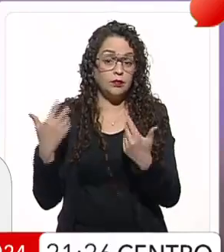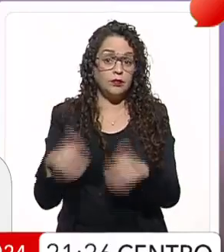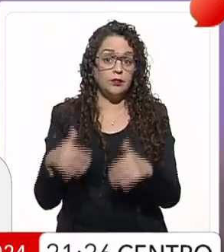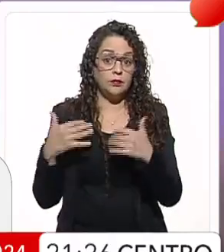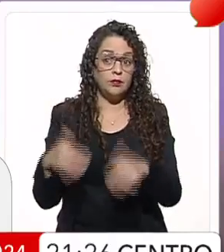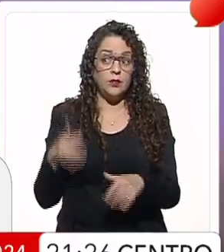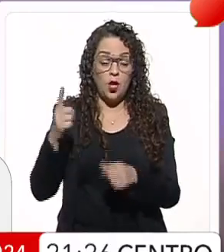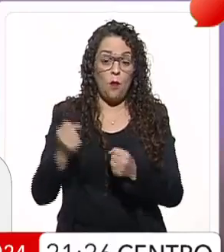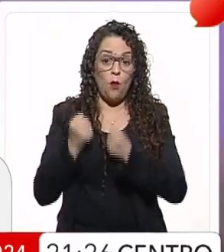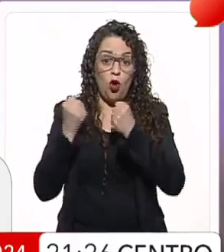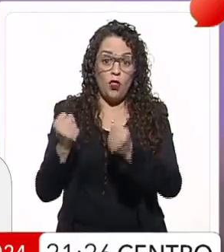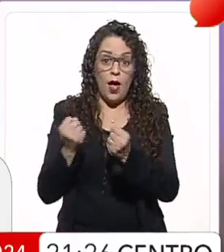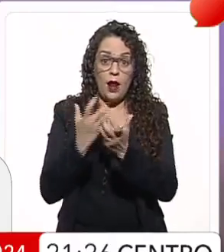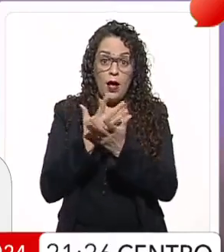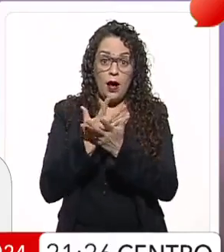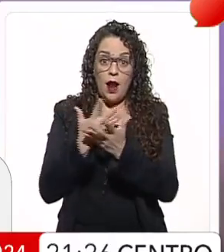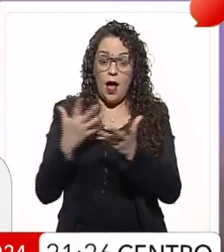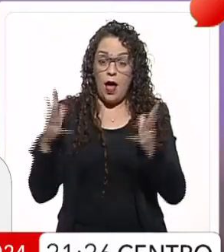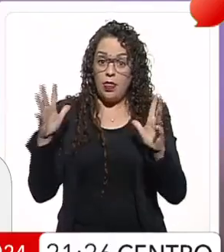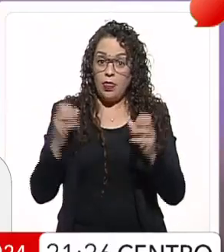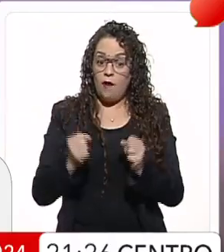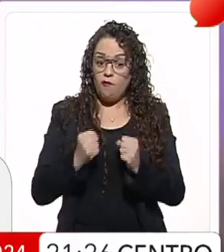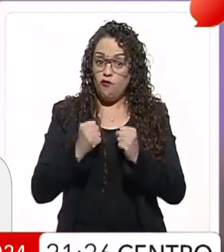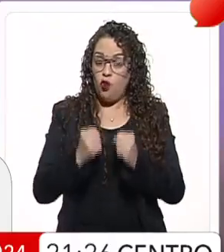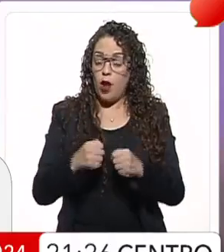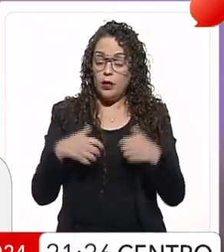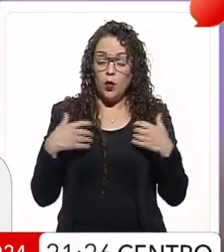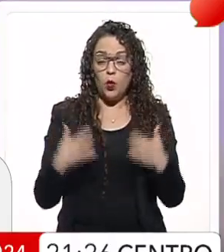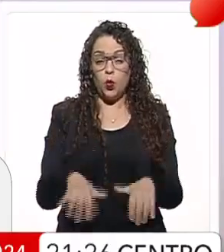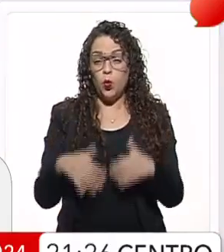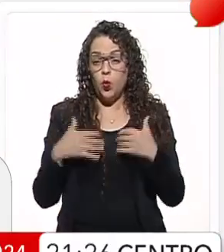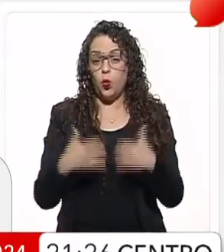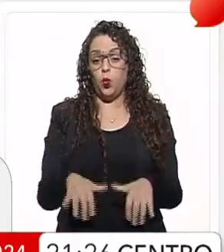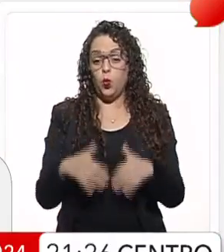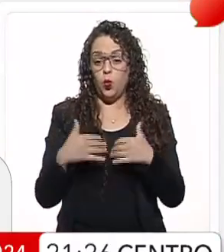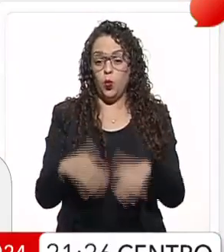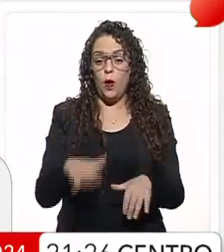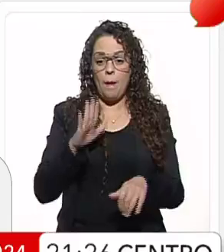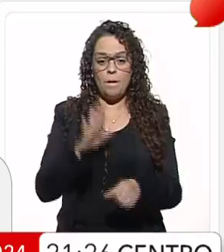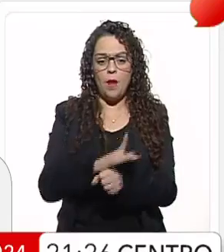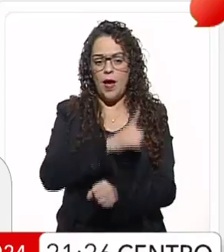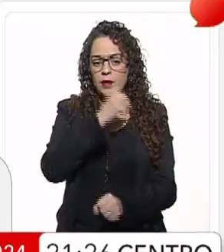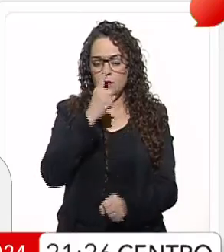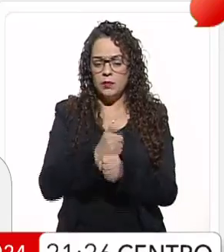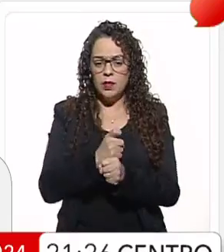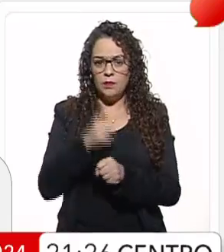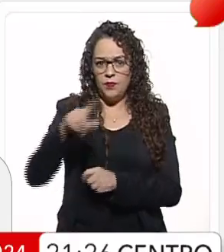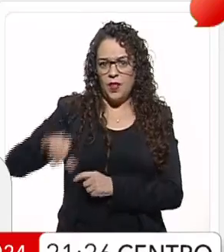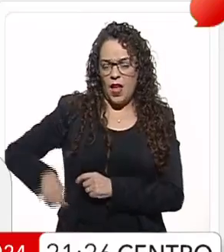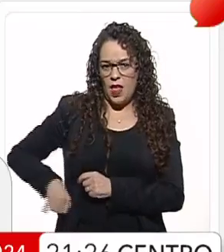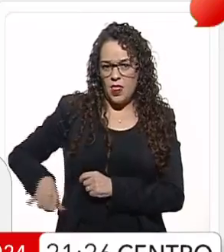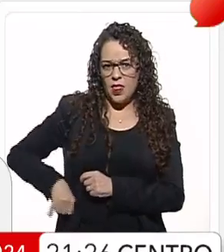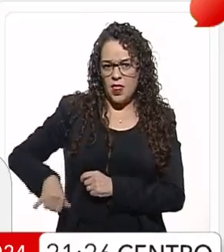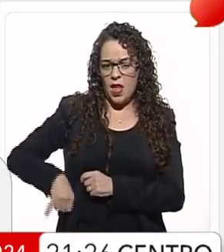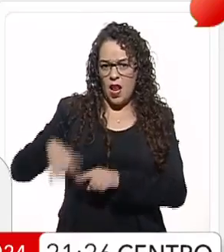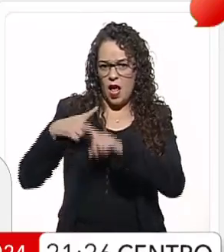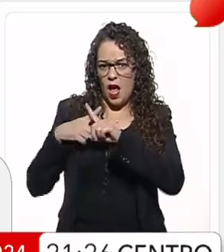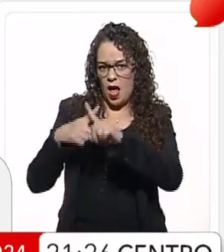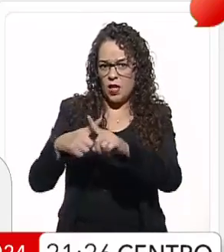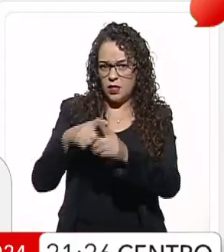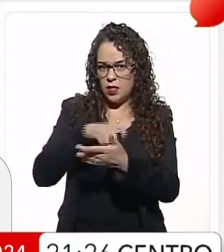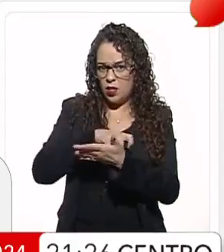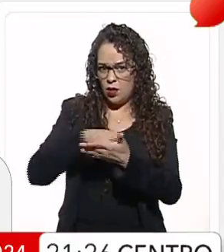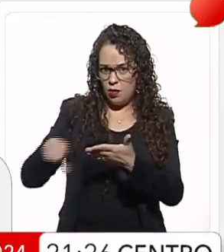un gran poder. De hecho, yo creo que cada vez queda menos dudas que el principal motivo de comprar esta plataforma digital no es una